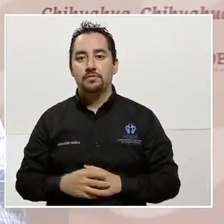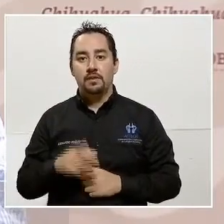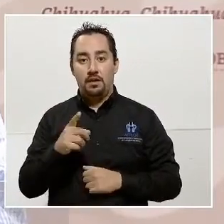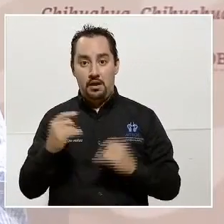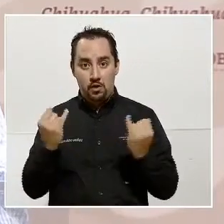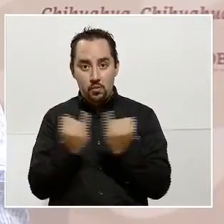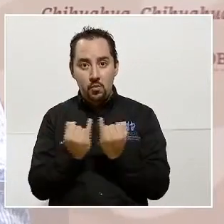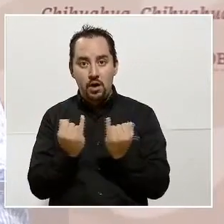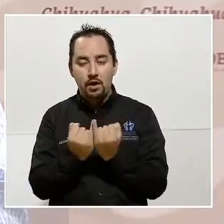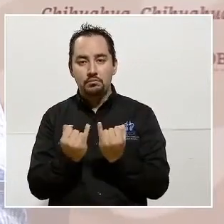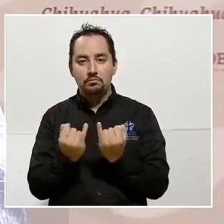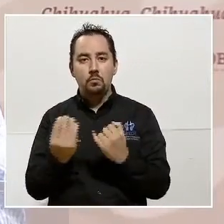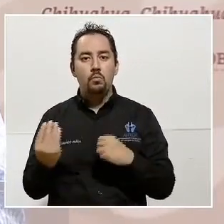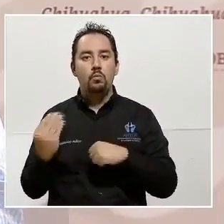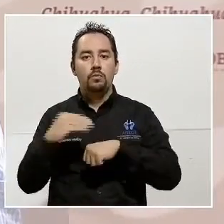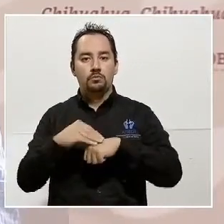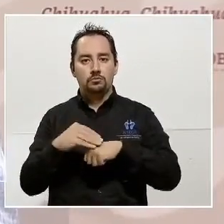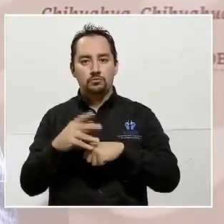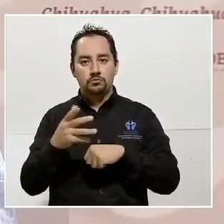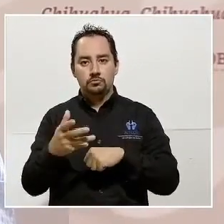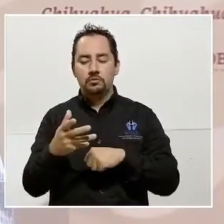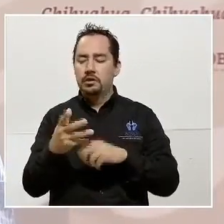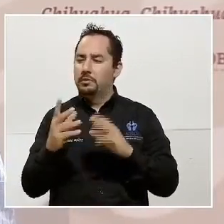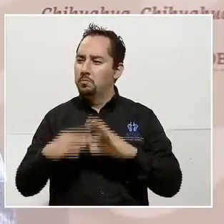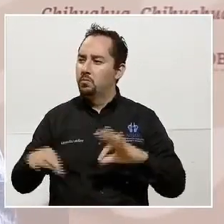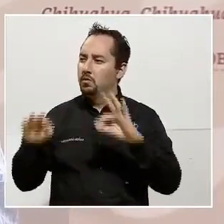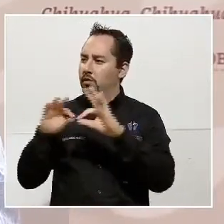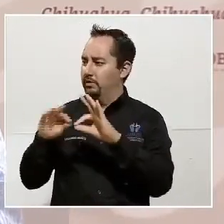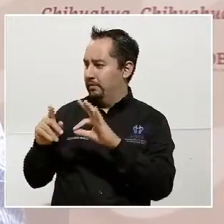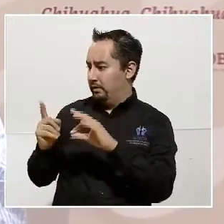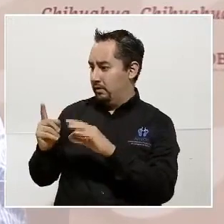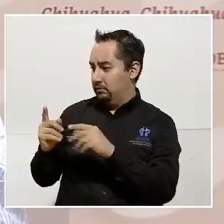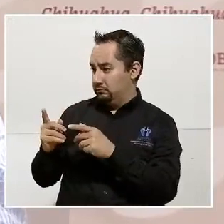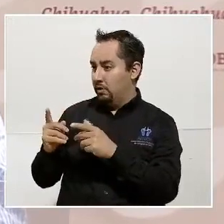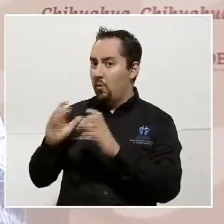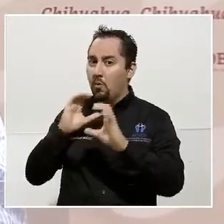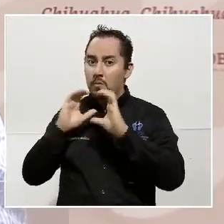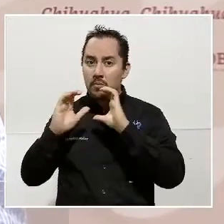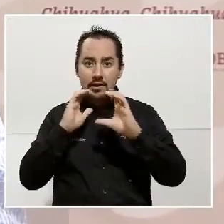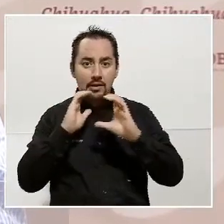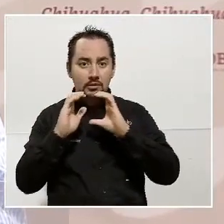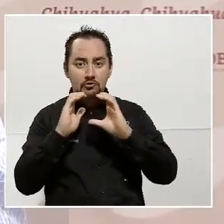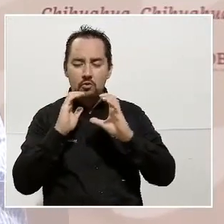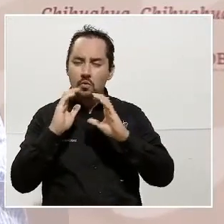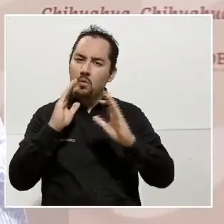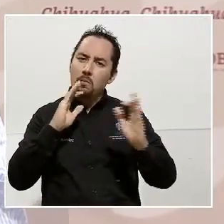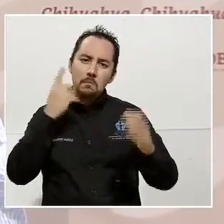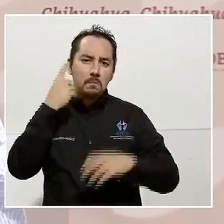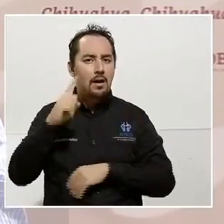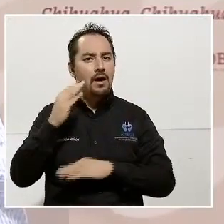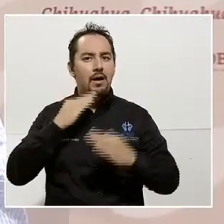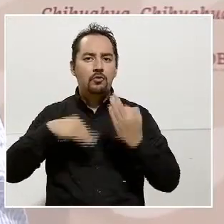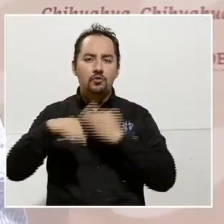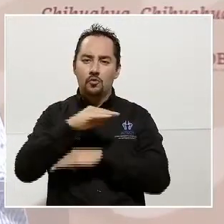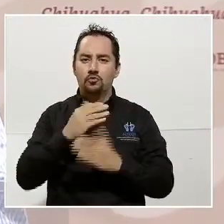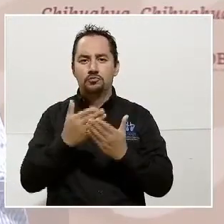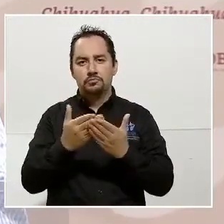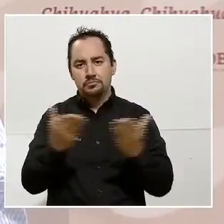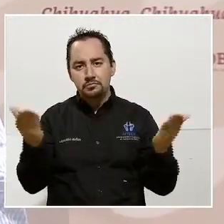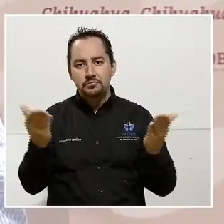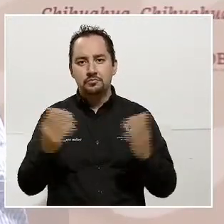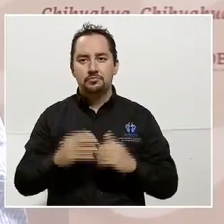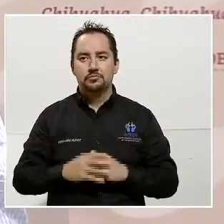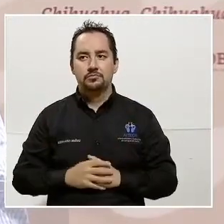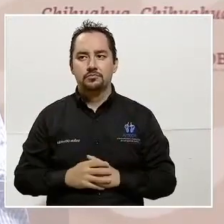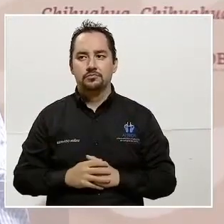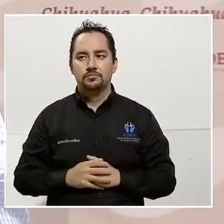daremos prioridad a que exista una comunicación fluida y asertiva con todos y todas ustedes.